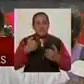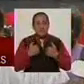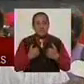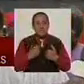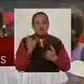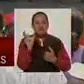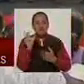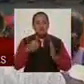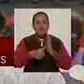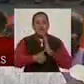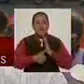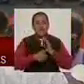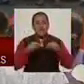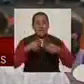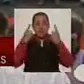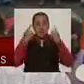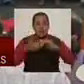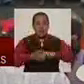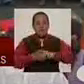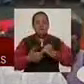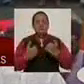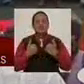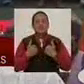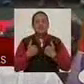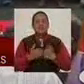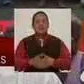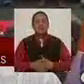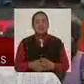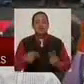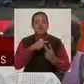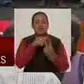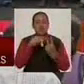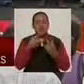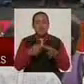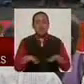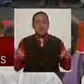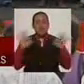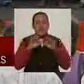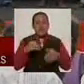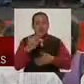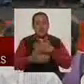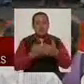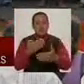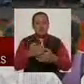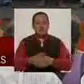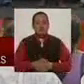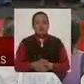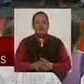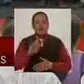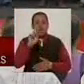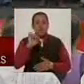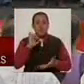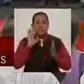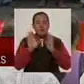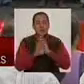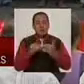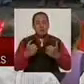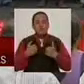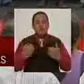Este convenio tiene dos puntos importantes a resaltar. Que vamos a tener